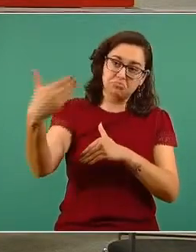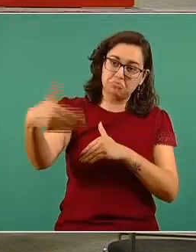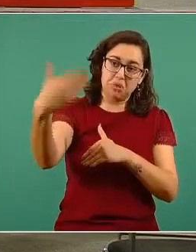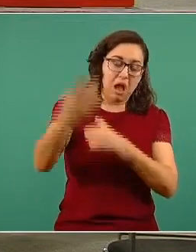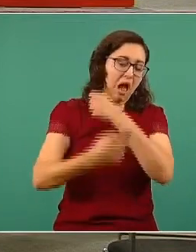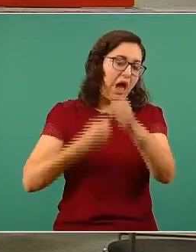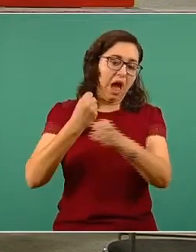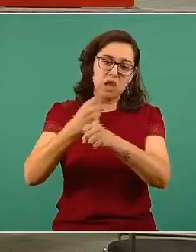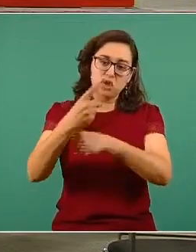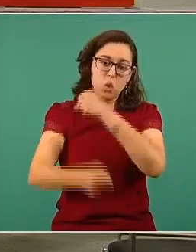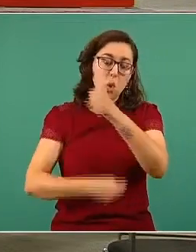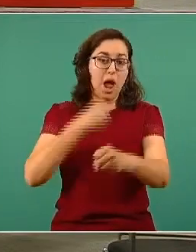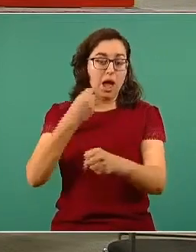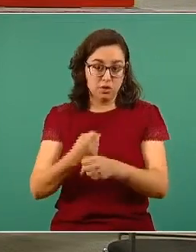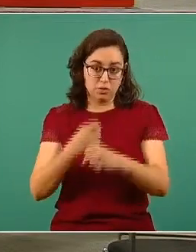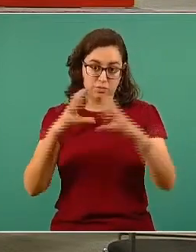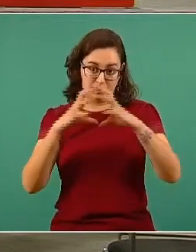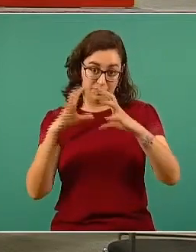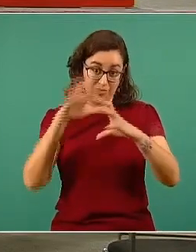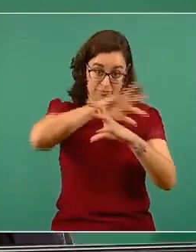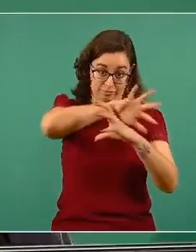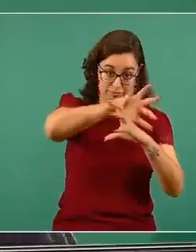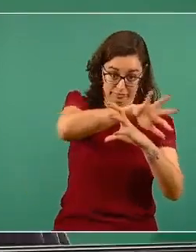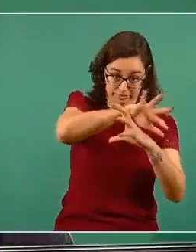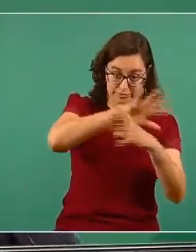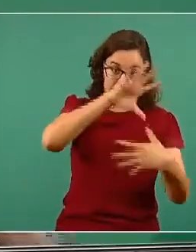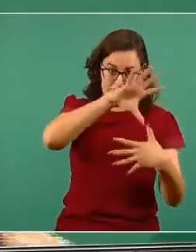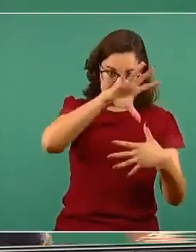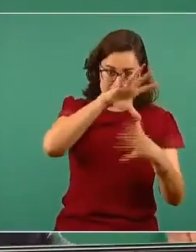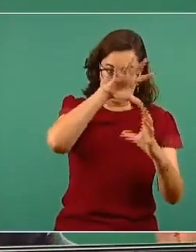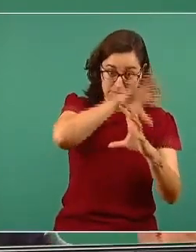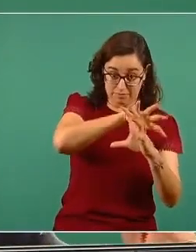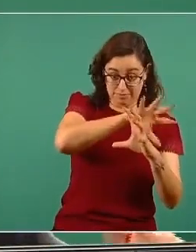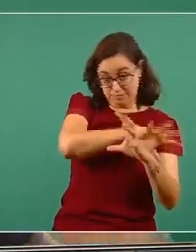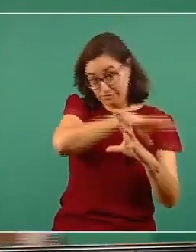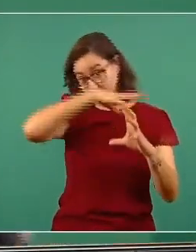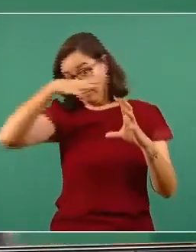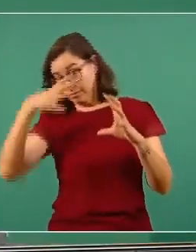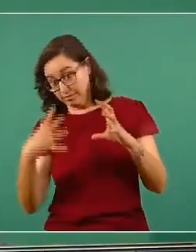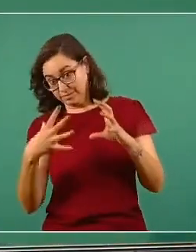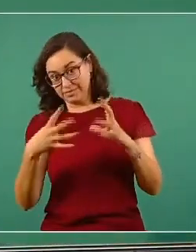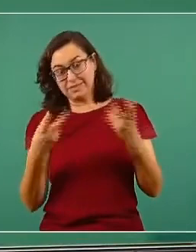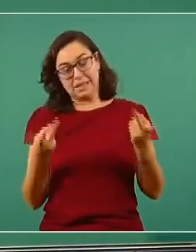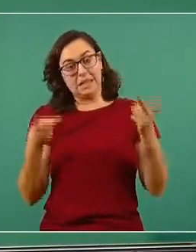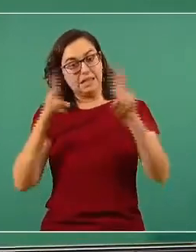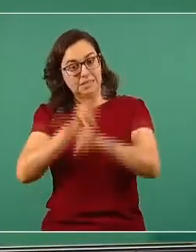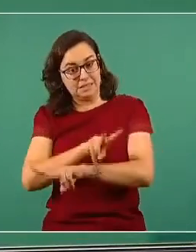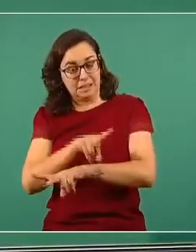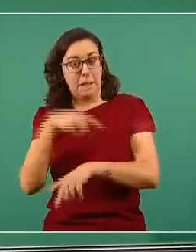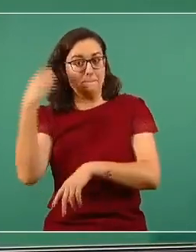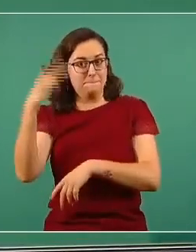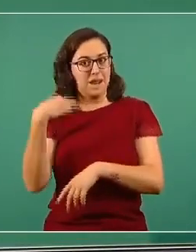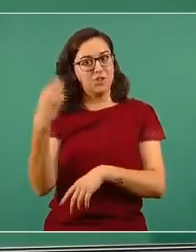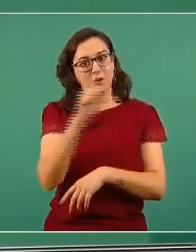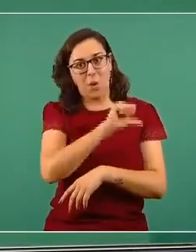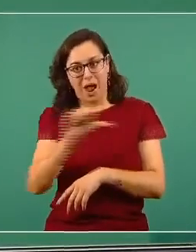de marzo a septiembre suban los casos y luego hacia octubre bajen. Ese es uno de los planteamientos teóricos. No